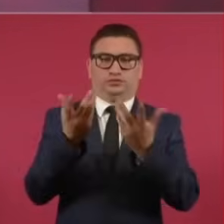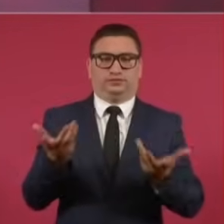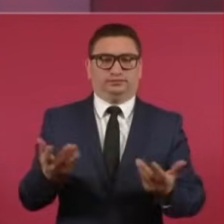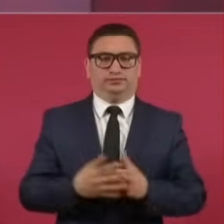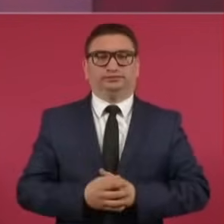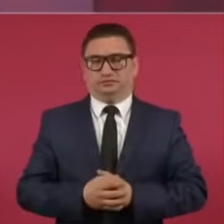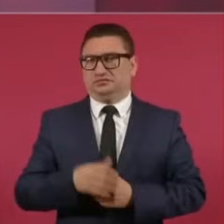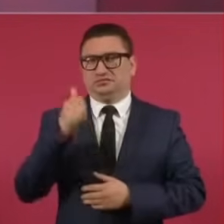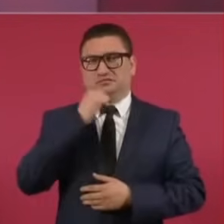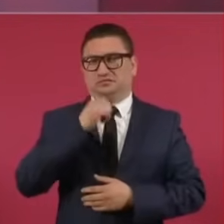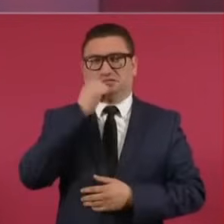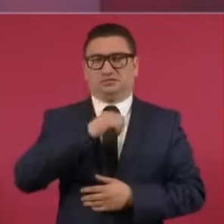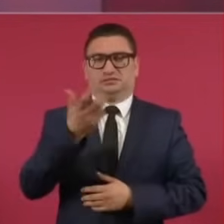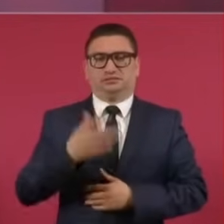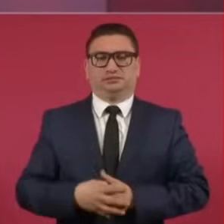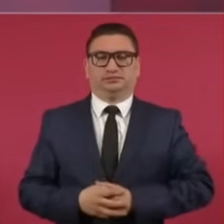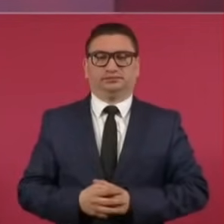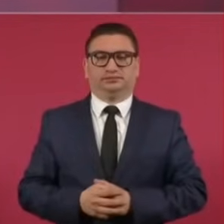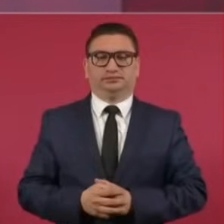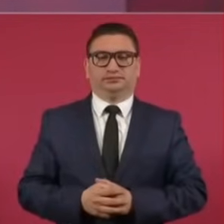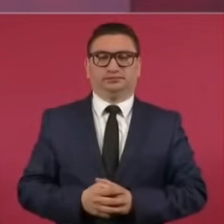cada vez que iban,